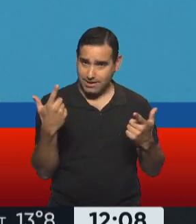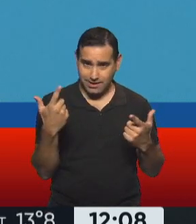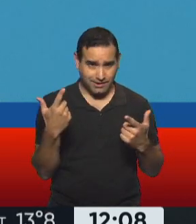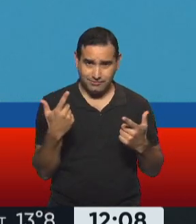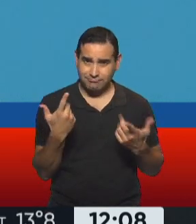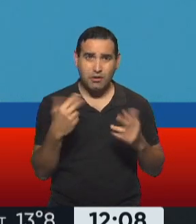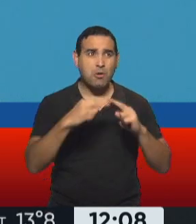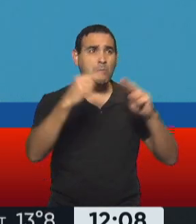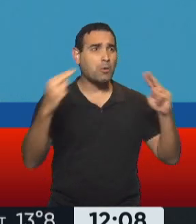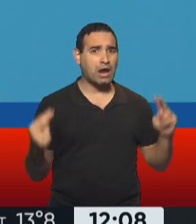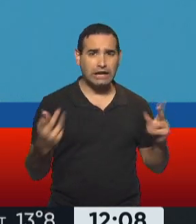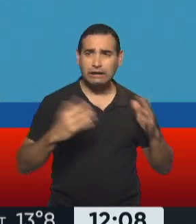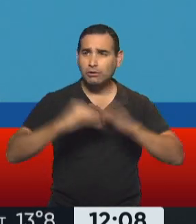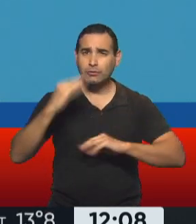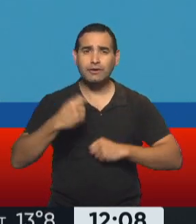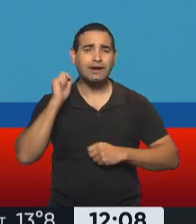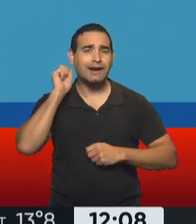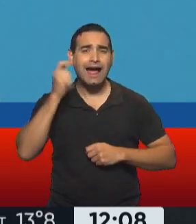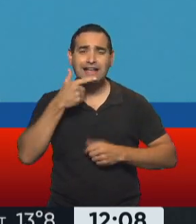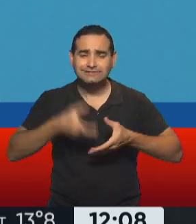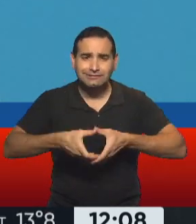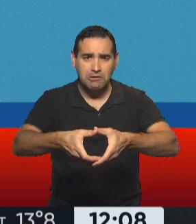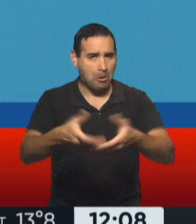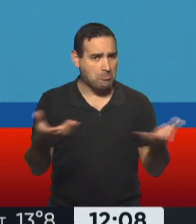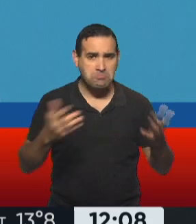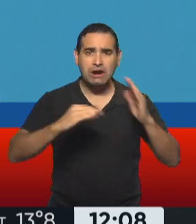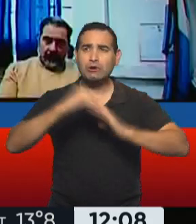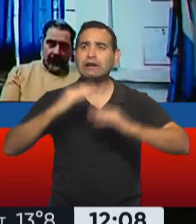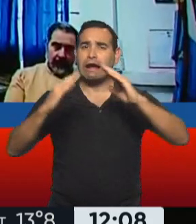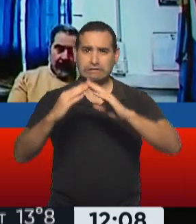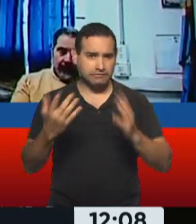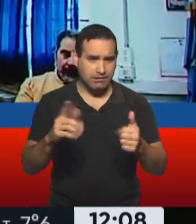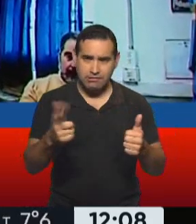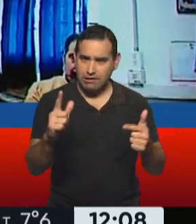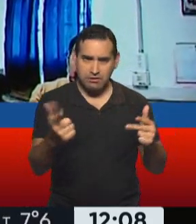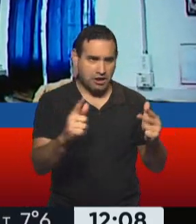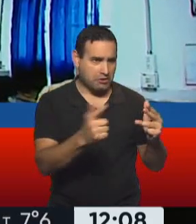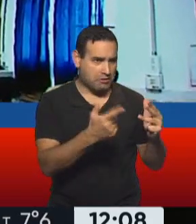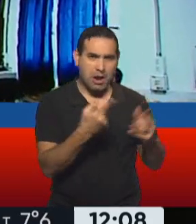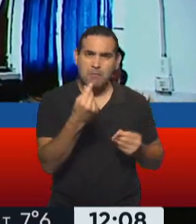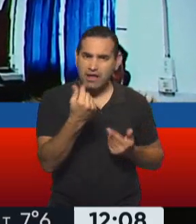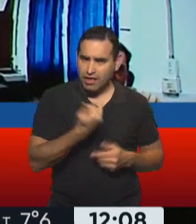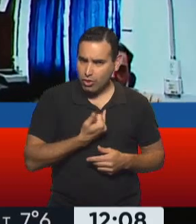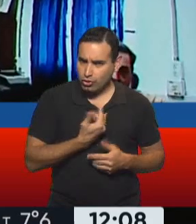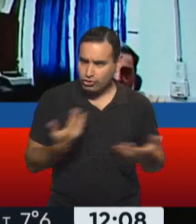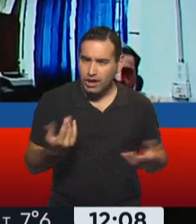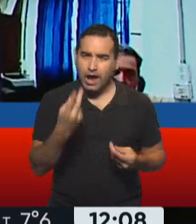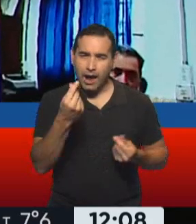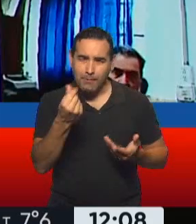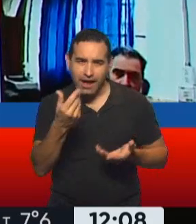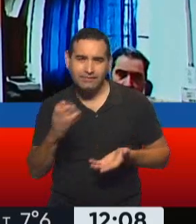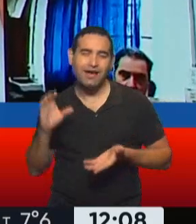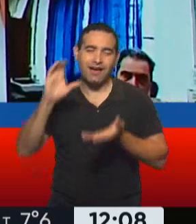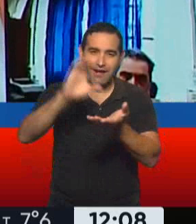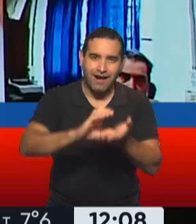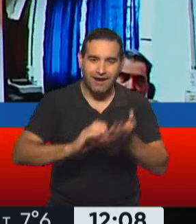en puentes, ni en gasoductos, ni en viviendas. Esos recursos no están, no fueron a parar al desarrollo territorial